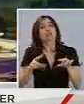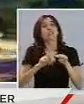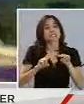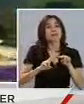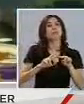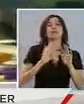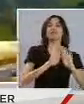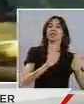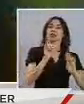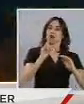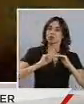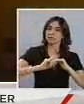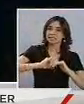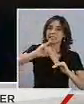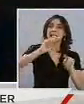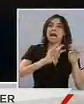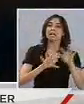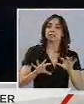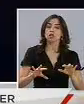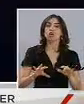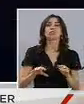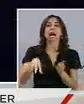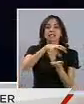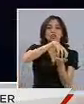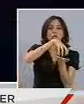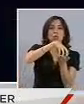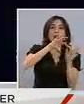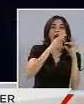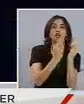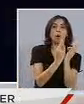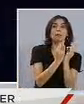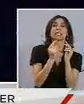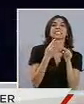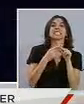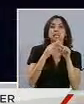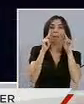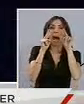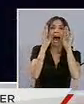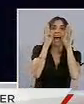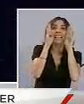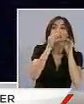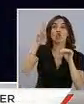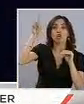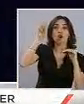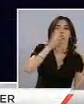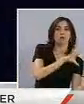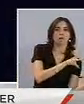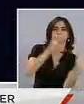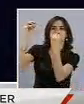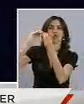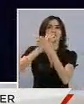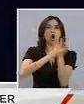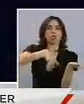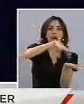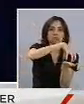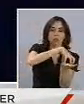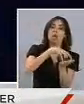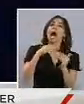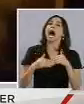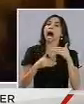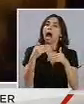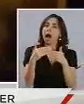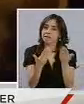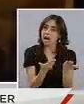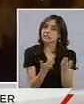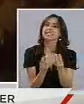haciendo cosas, por ejemplo, se han evacuado ciudades completas, el plan Atento Norte es una muestra de ello, digamos, y eso es un avance. ¿Qué es lo que sucede